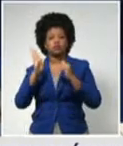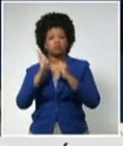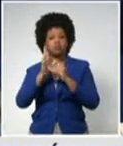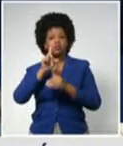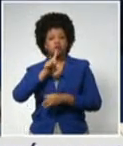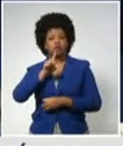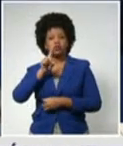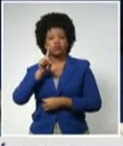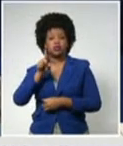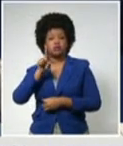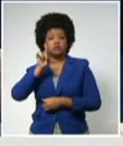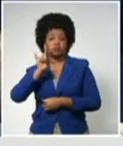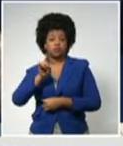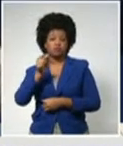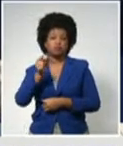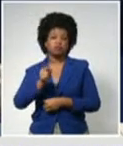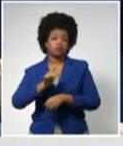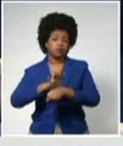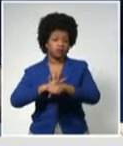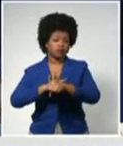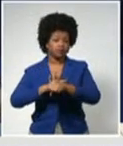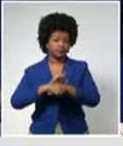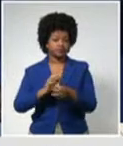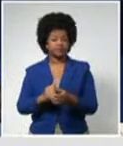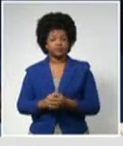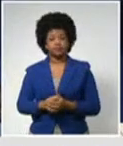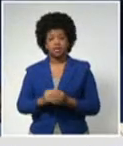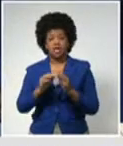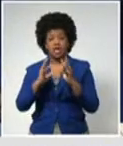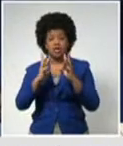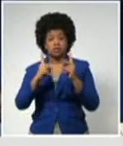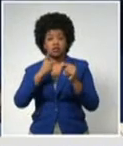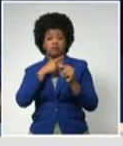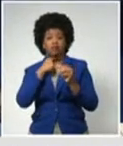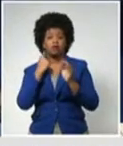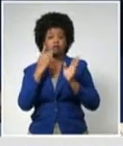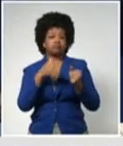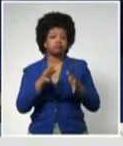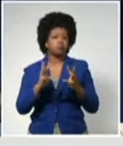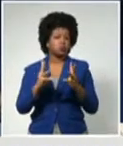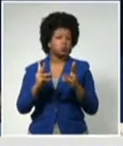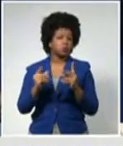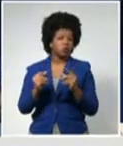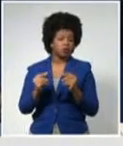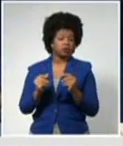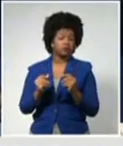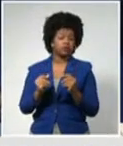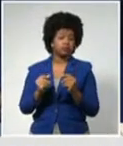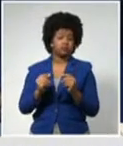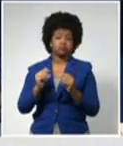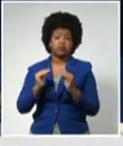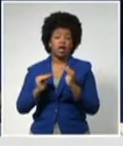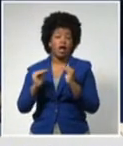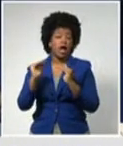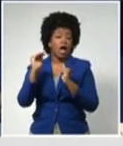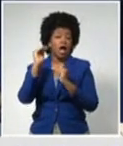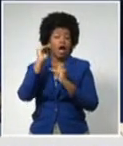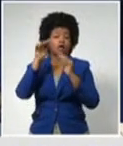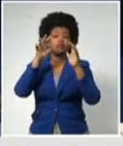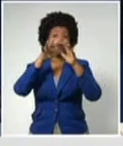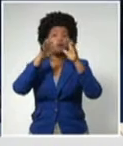2.255.119 casos. Y la cifra de personas que han fallecido, la más alta del mundo,